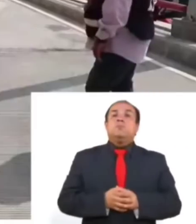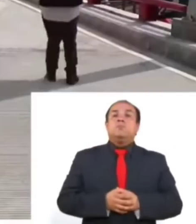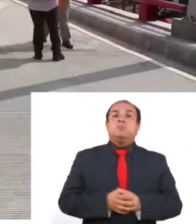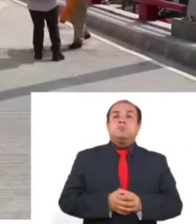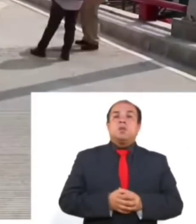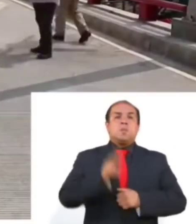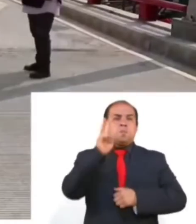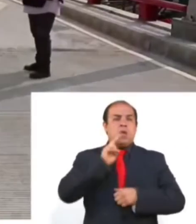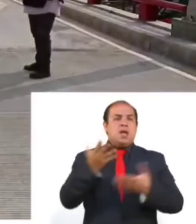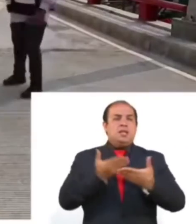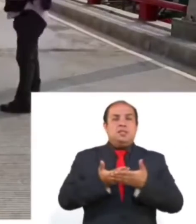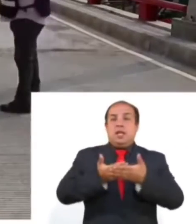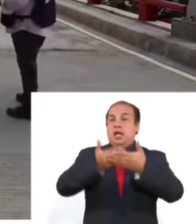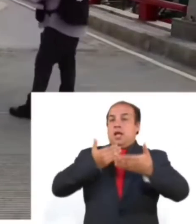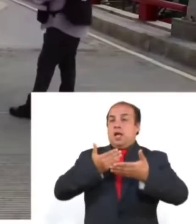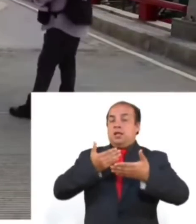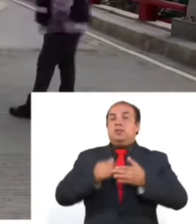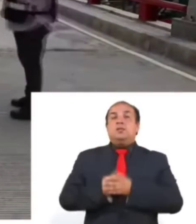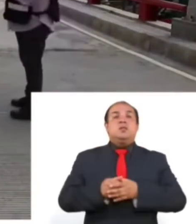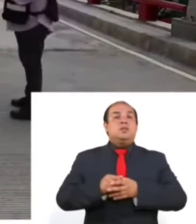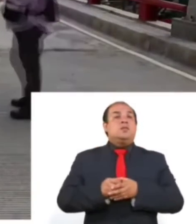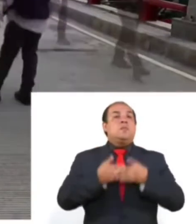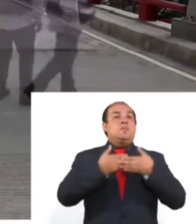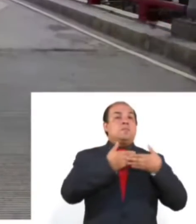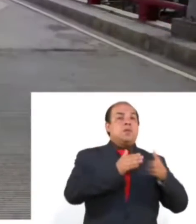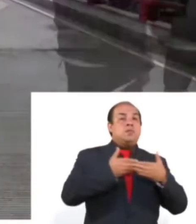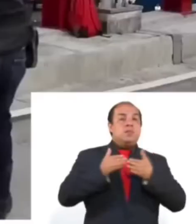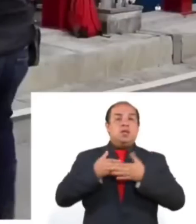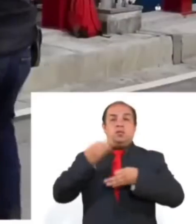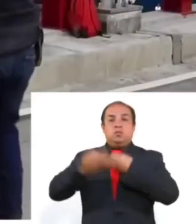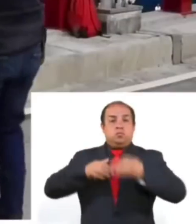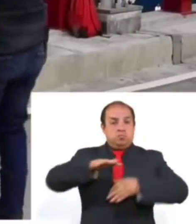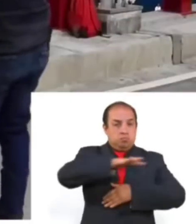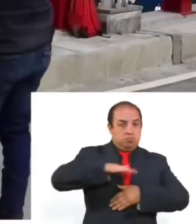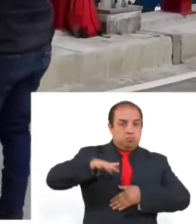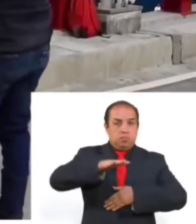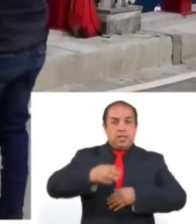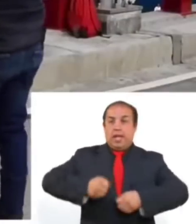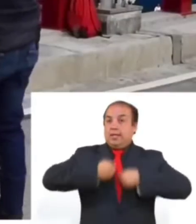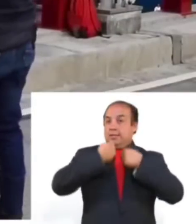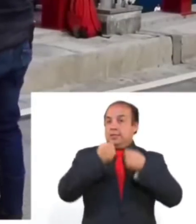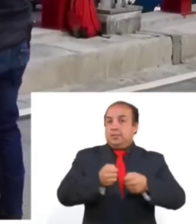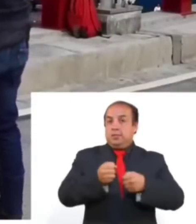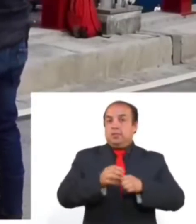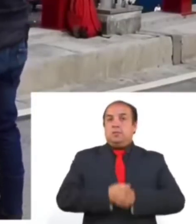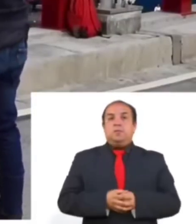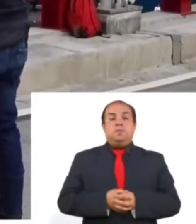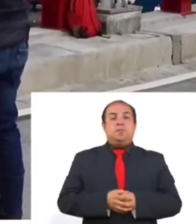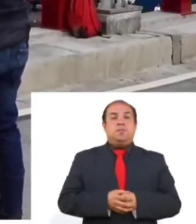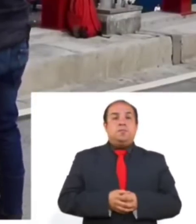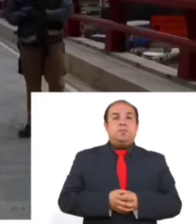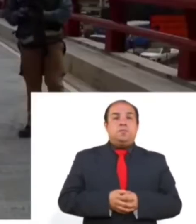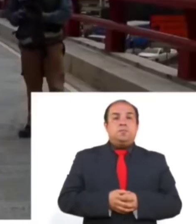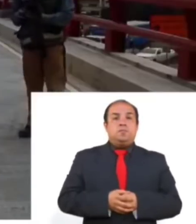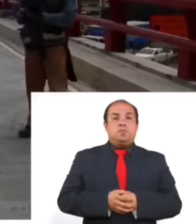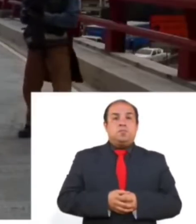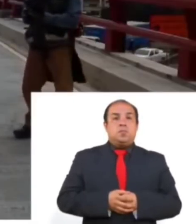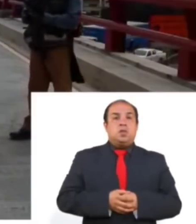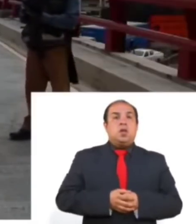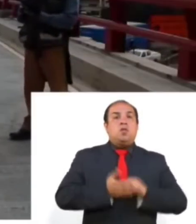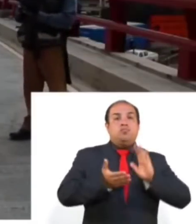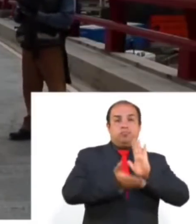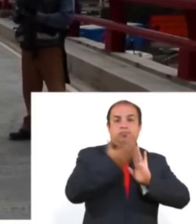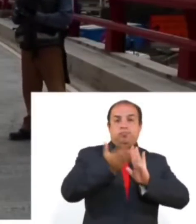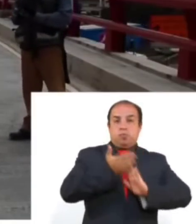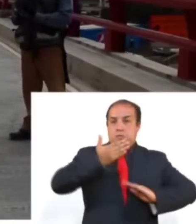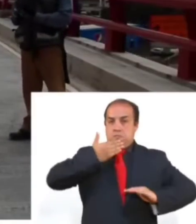pruebas se hicieron previas a la apertura en todos los tramos confirmando que se comporta como se espera que se comporte